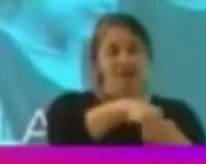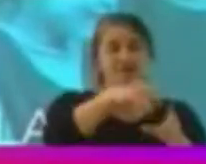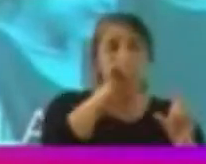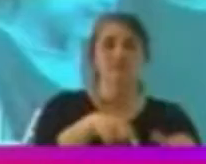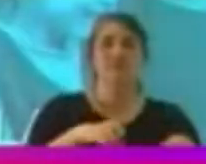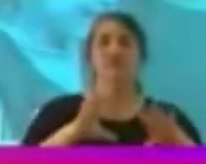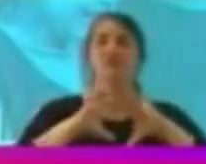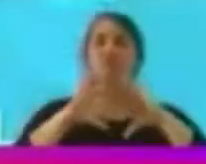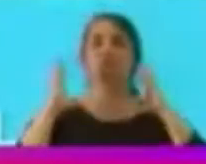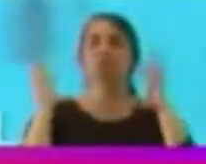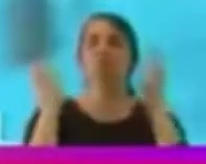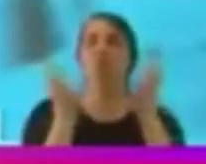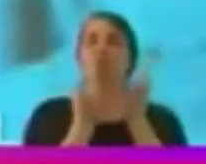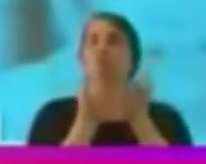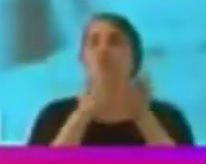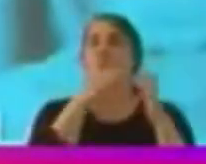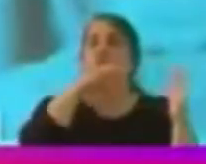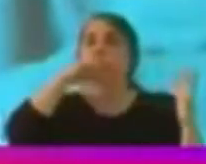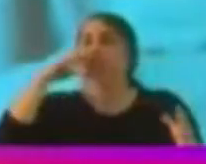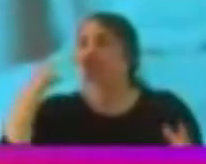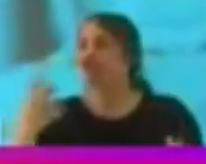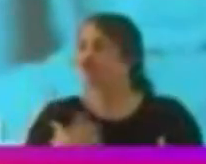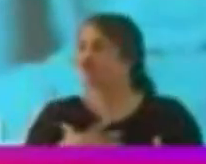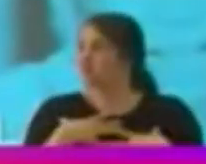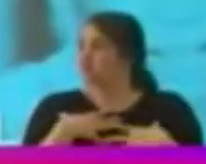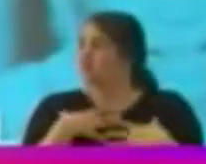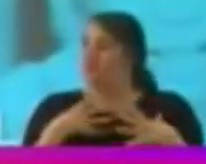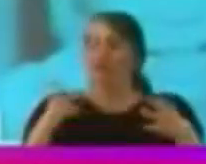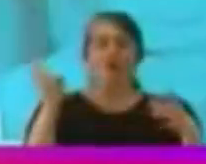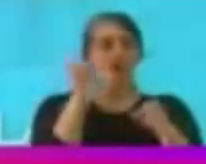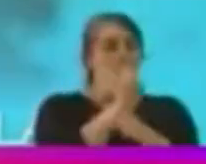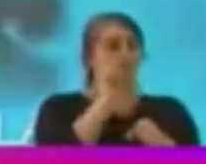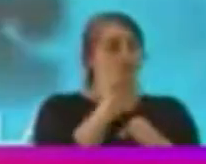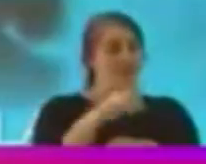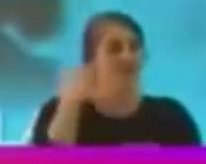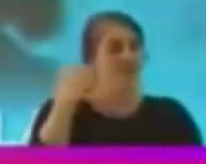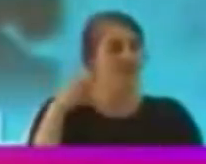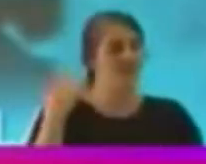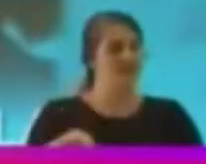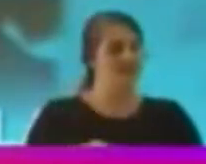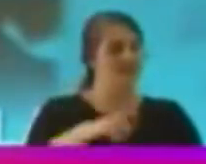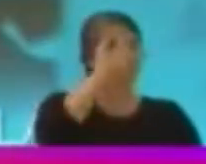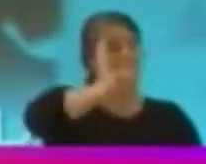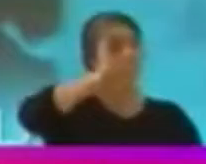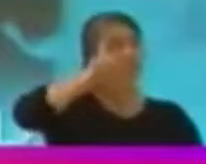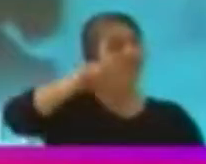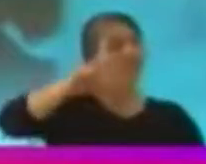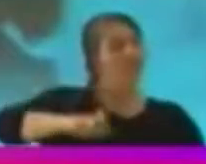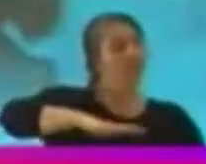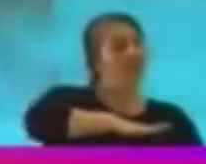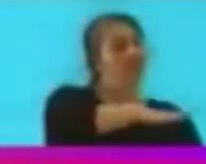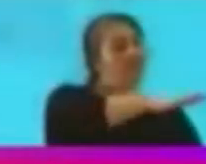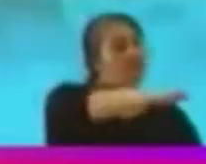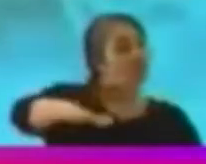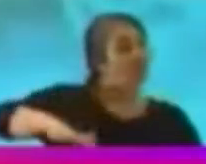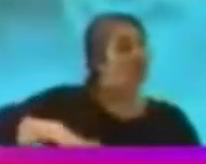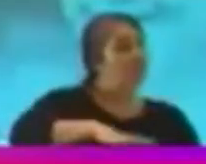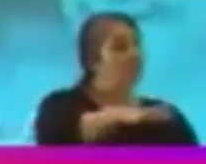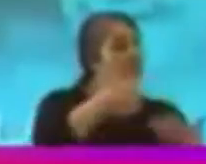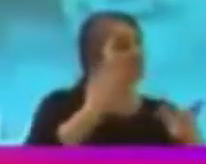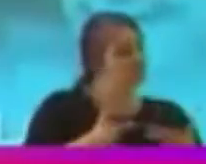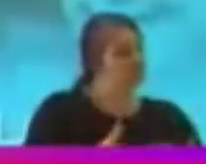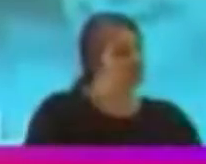Como les decía, el plan está enmarcado en los Objetivos de Desarrollo Sostenible, y los Objetivos de Desarrollo Sostenible plantean